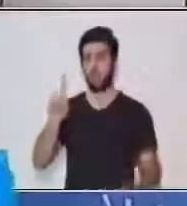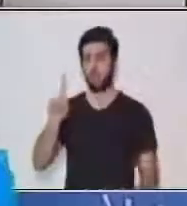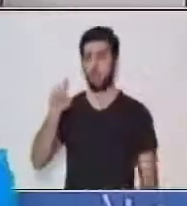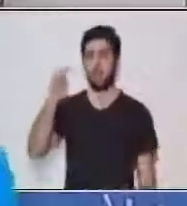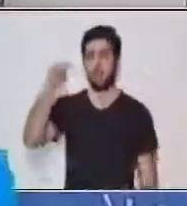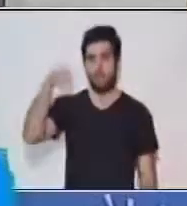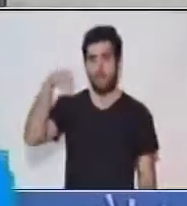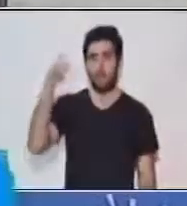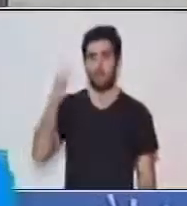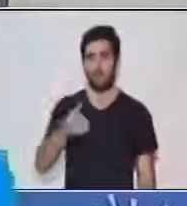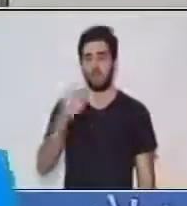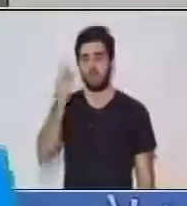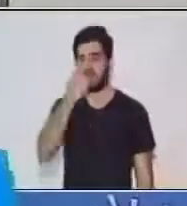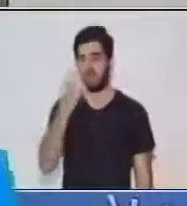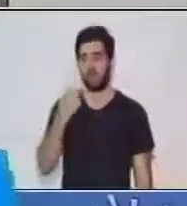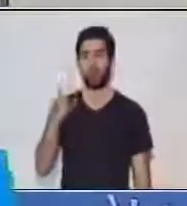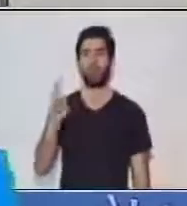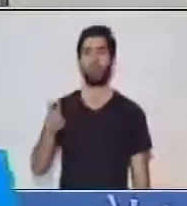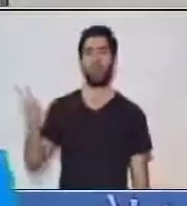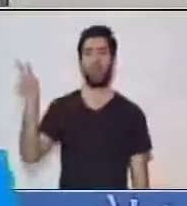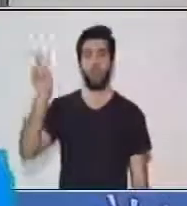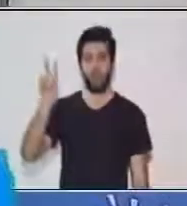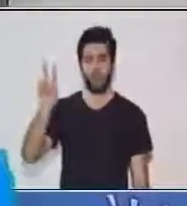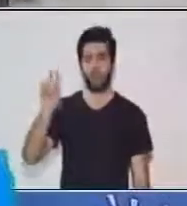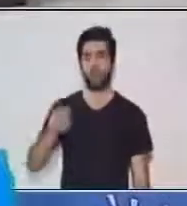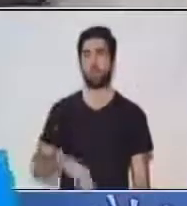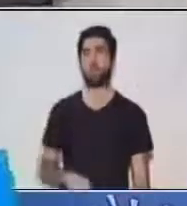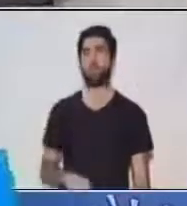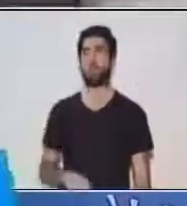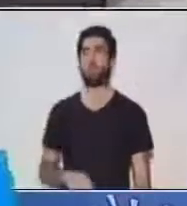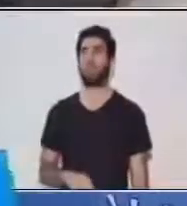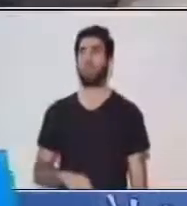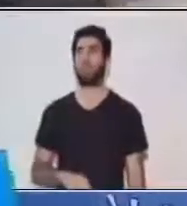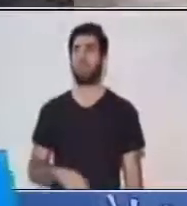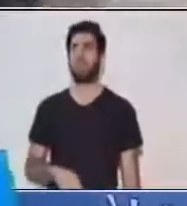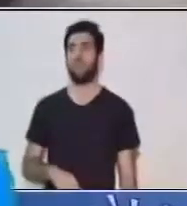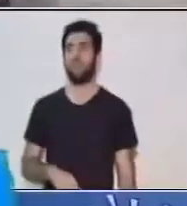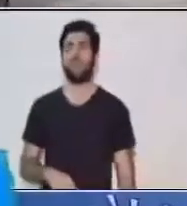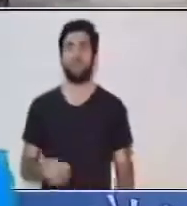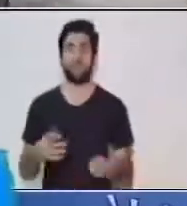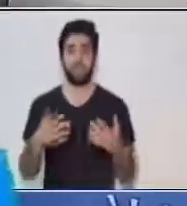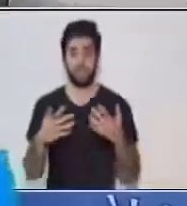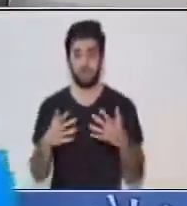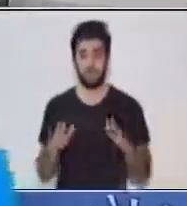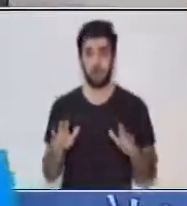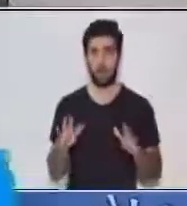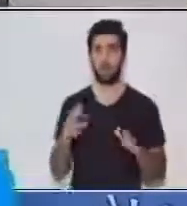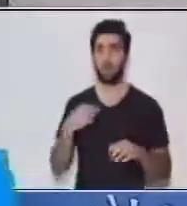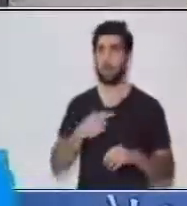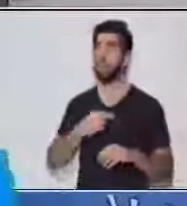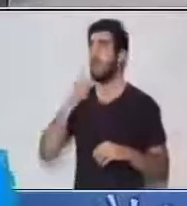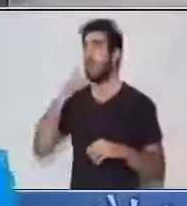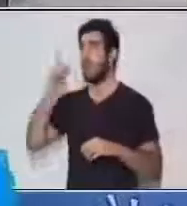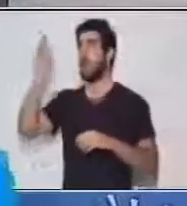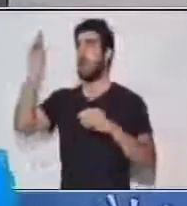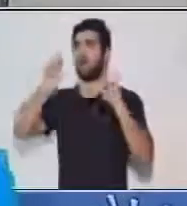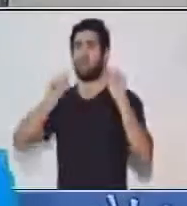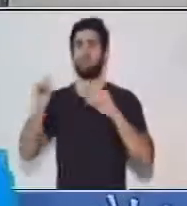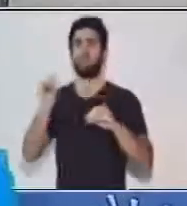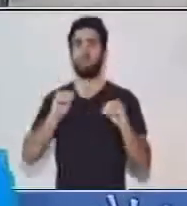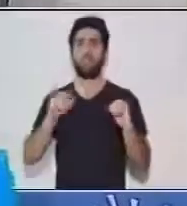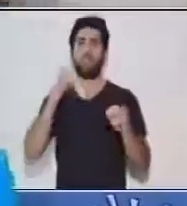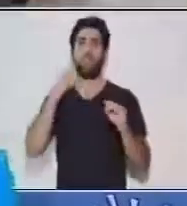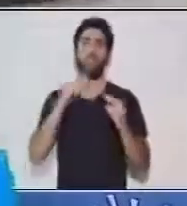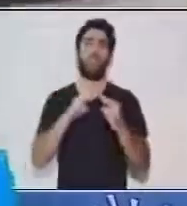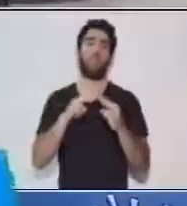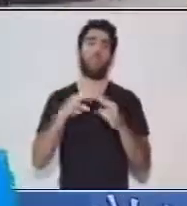metros por segundo cuadrado. Y entonces, de los 4 elementos que forman nuestra ecuación, conocemos 3, solo nos